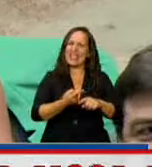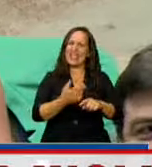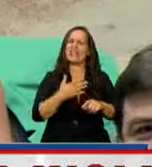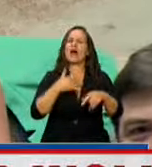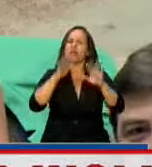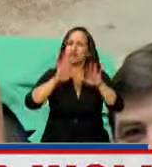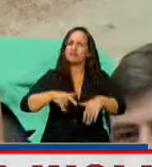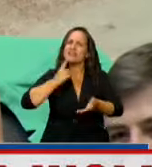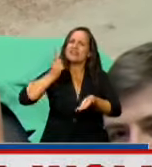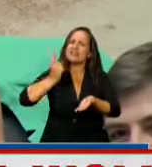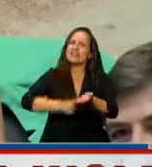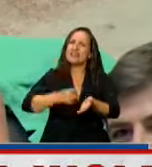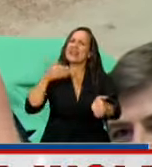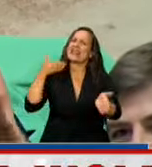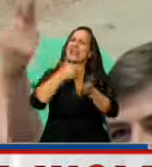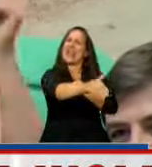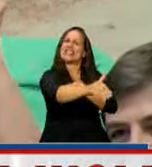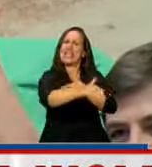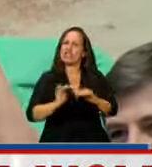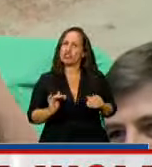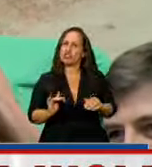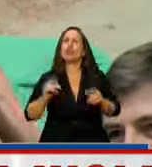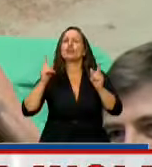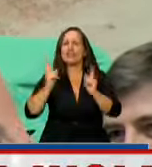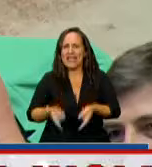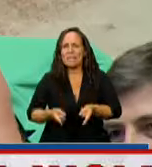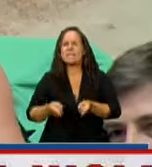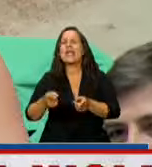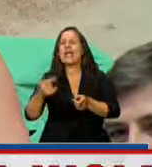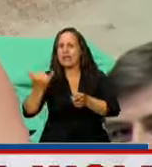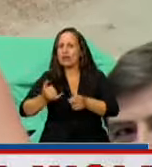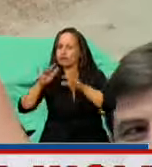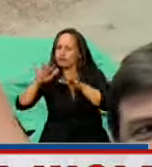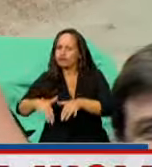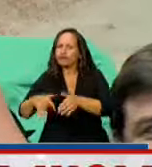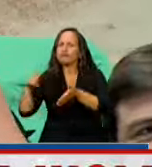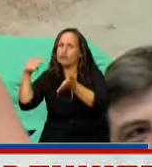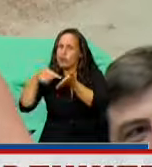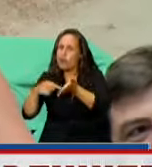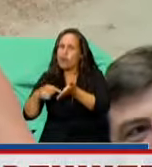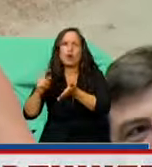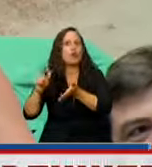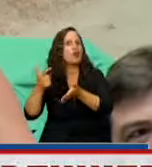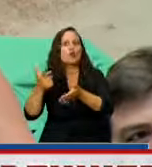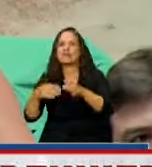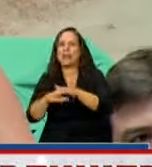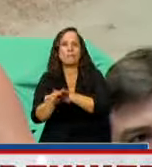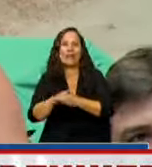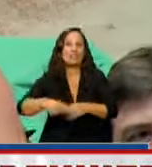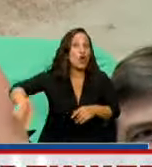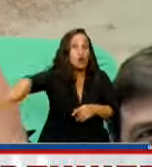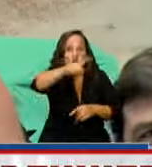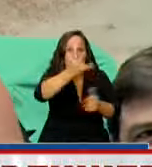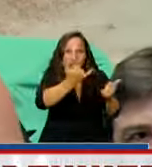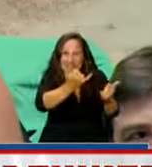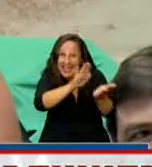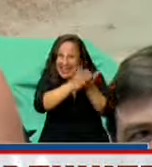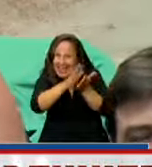con la recomposición. Claro. Y habrá que ver qué es lo que hace el Congreso en el marco del debate que va a generar esta nueva ley